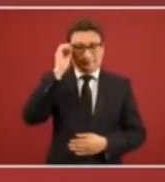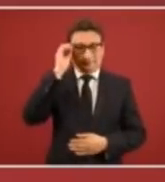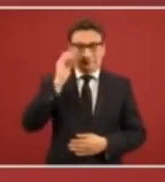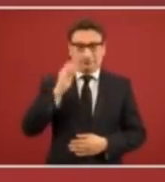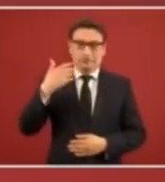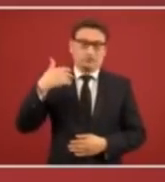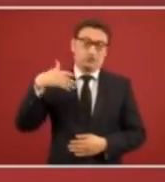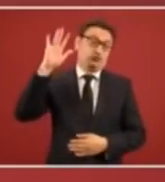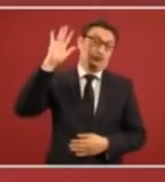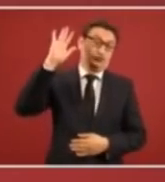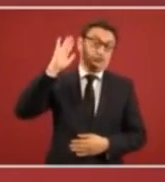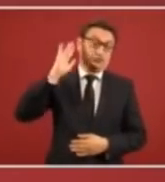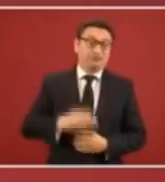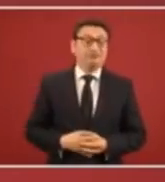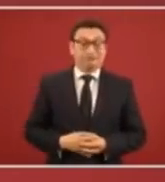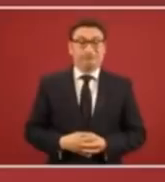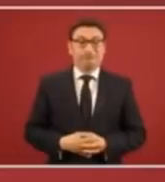ya llovió,